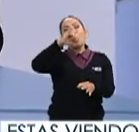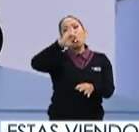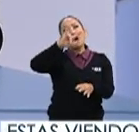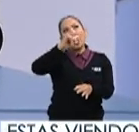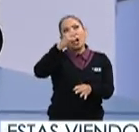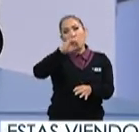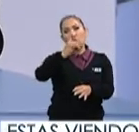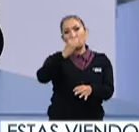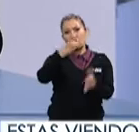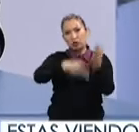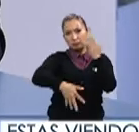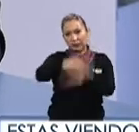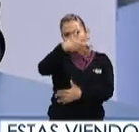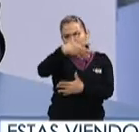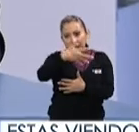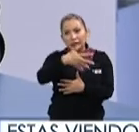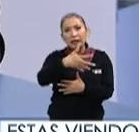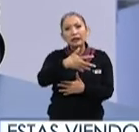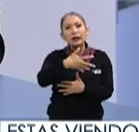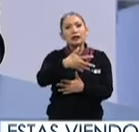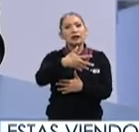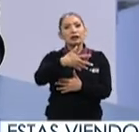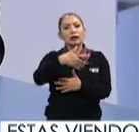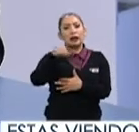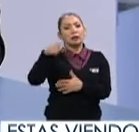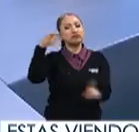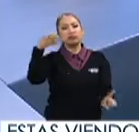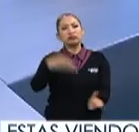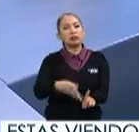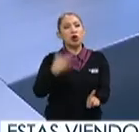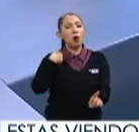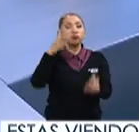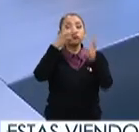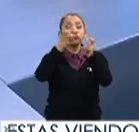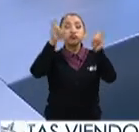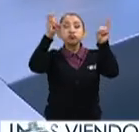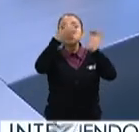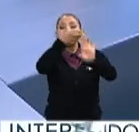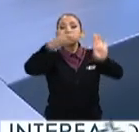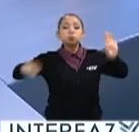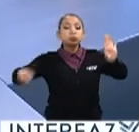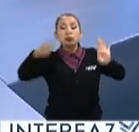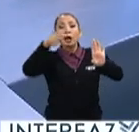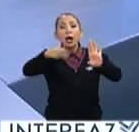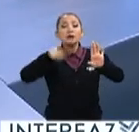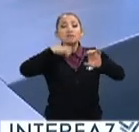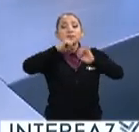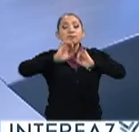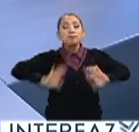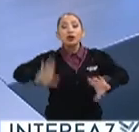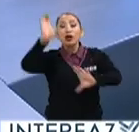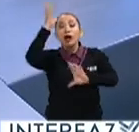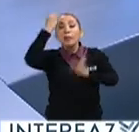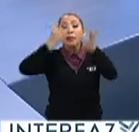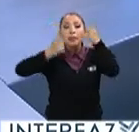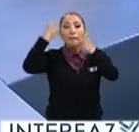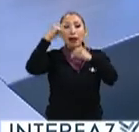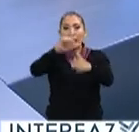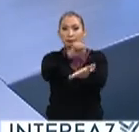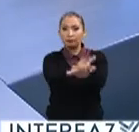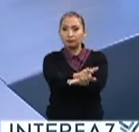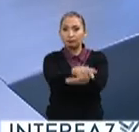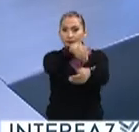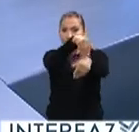junio del 2015, en donde el objetivo o el lema de la reunión de Doha es la promoción de la cultura para la